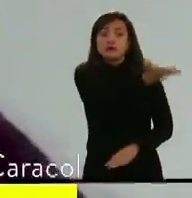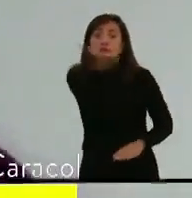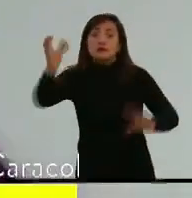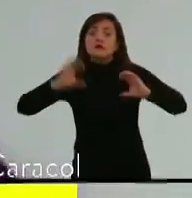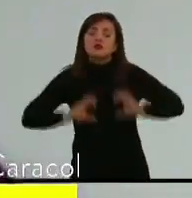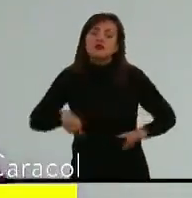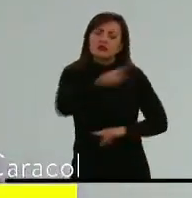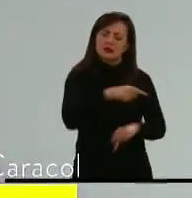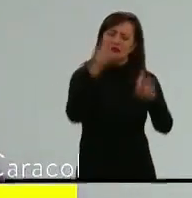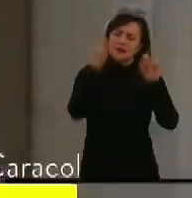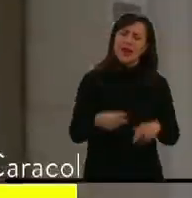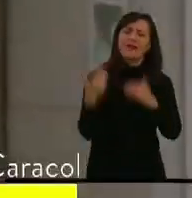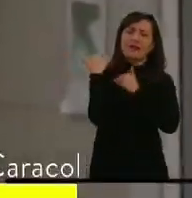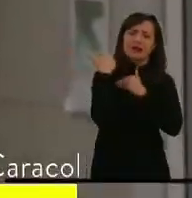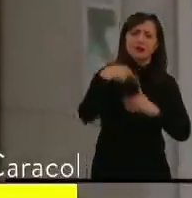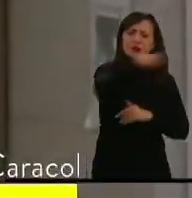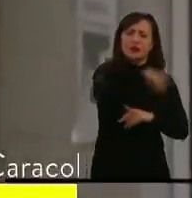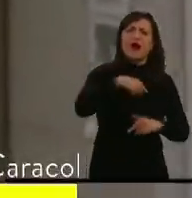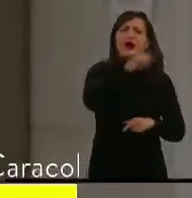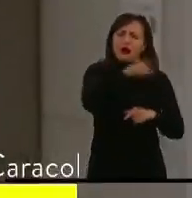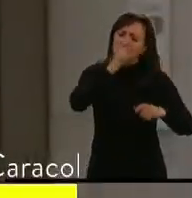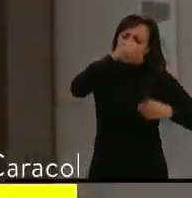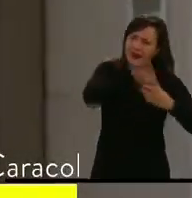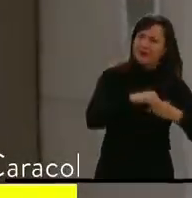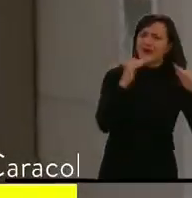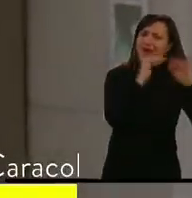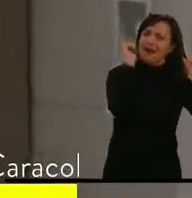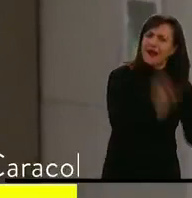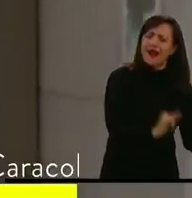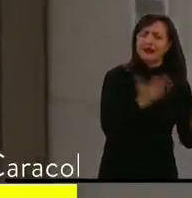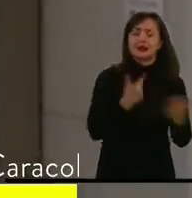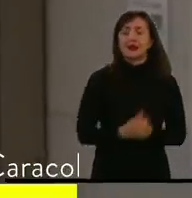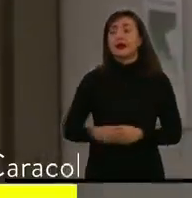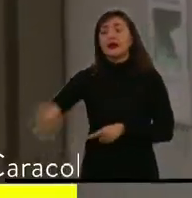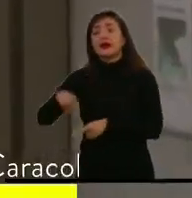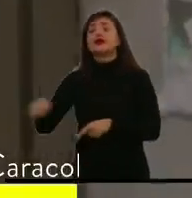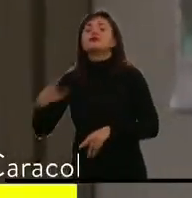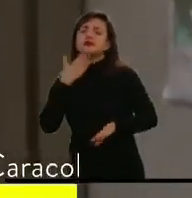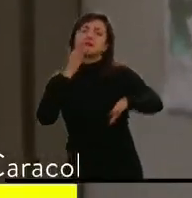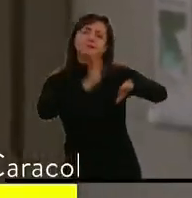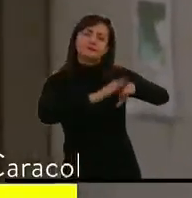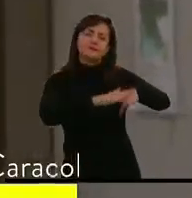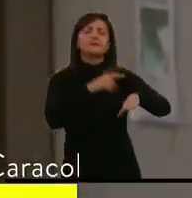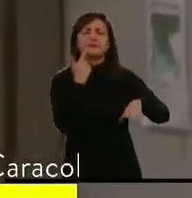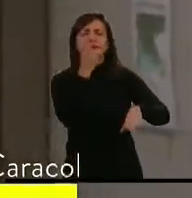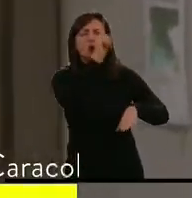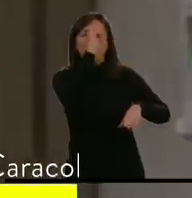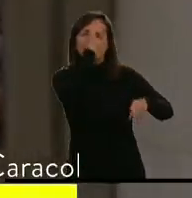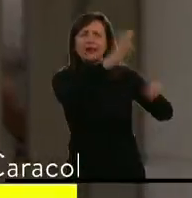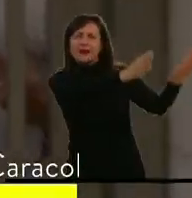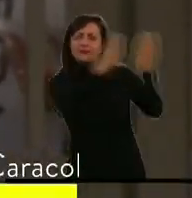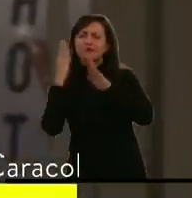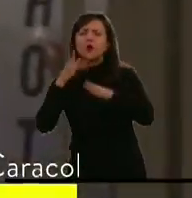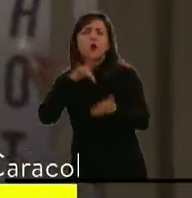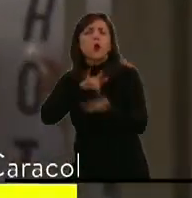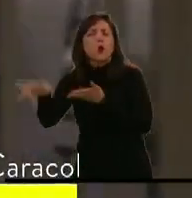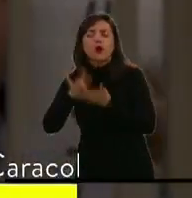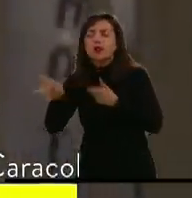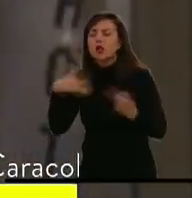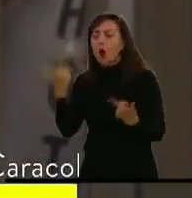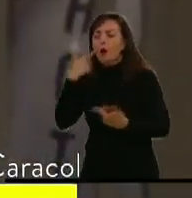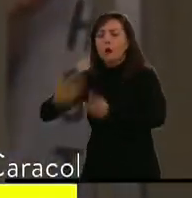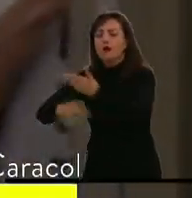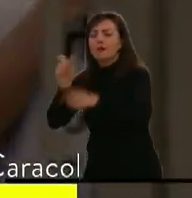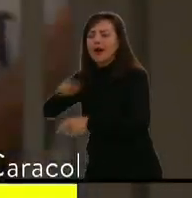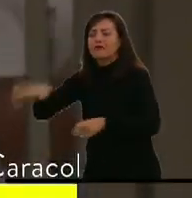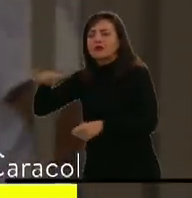ser responsables también y no estar en la calle. Hicieron un llamado para que el gobierno tome medidas urgentes encaminadas a la protección del personal